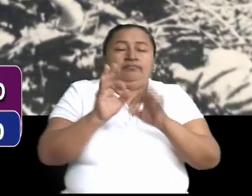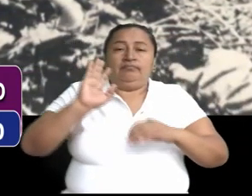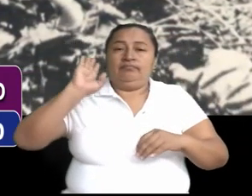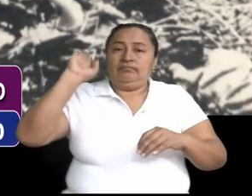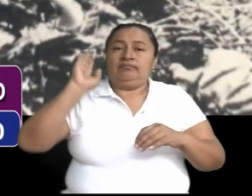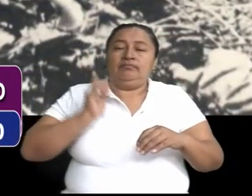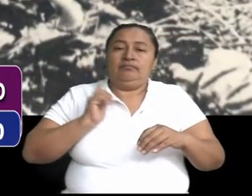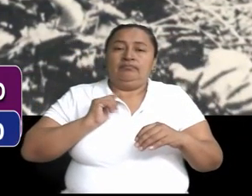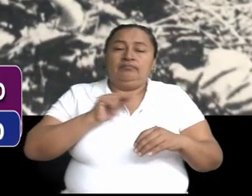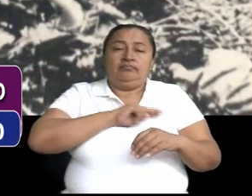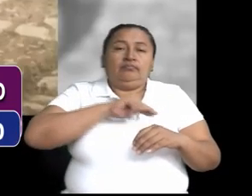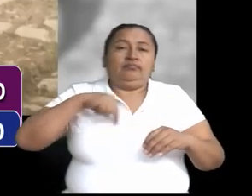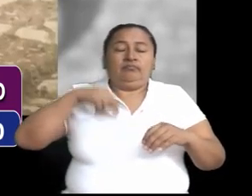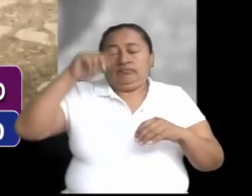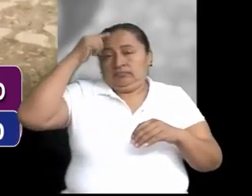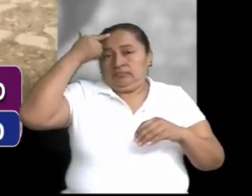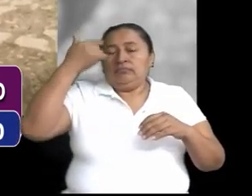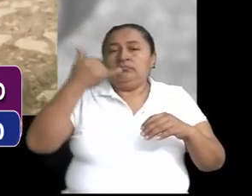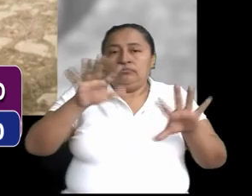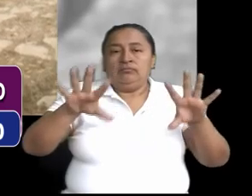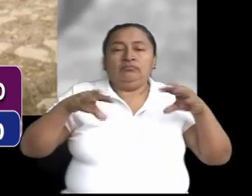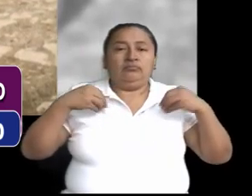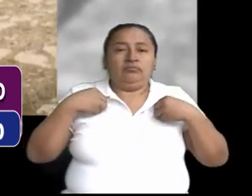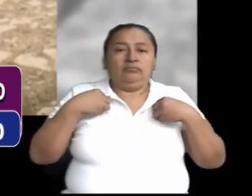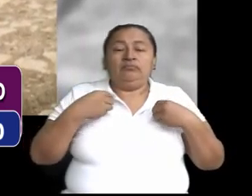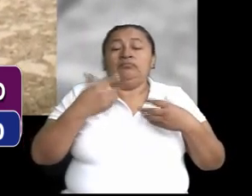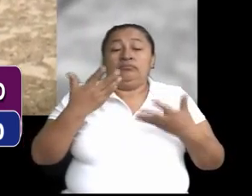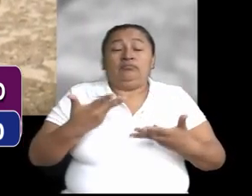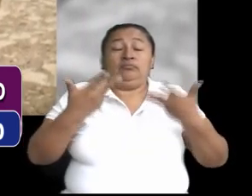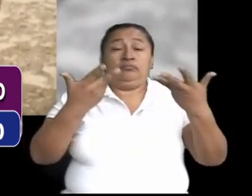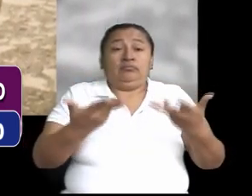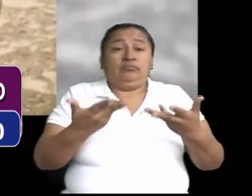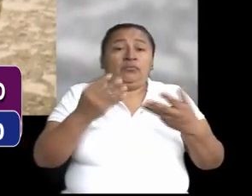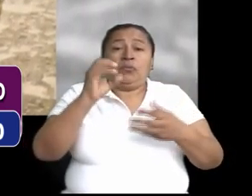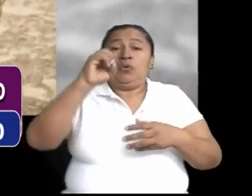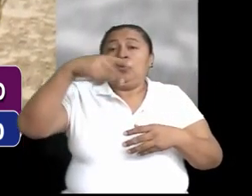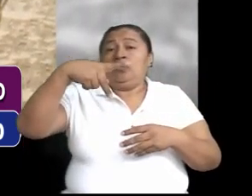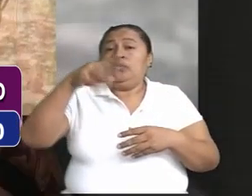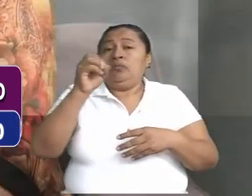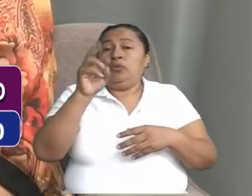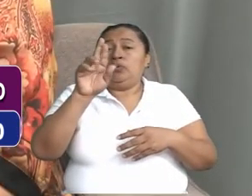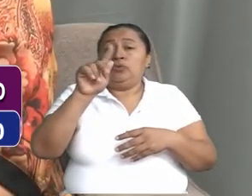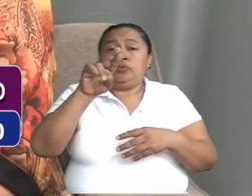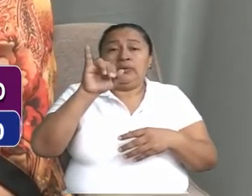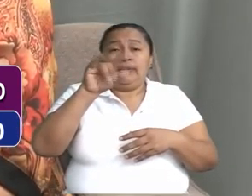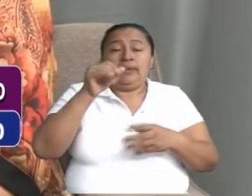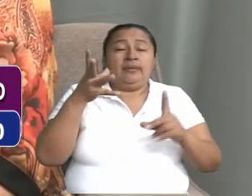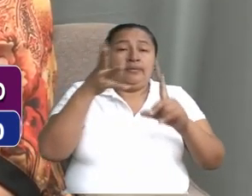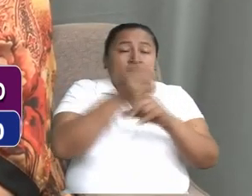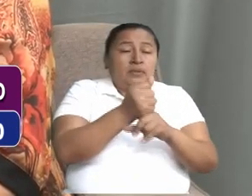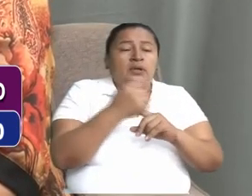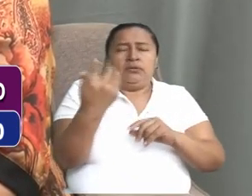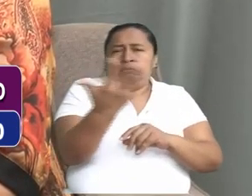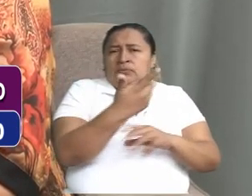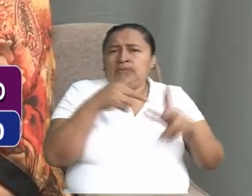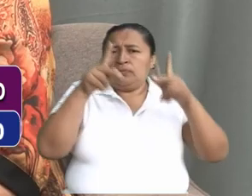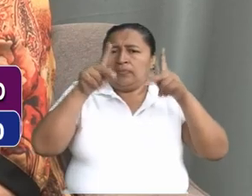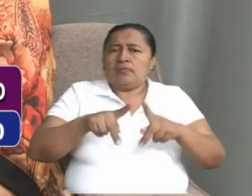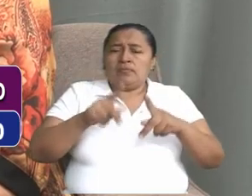compromisos que nuestro gobierno ha asumido, darles oportunidades a todas y a todos los mexicanos,